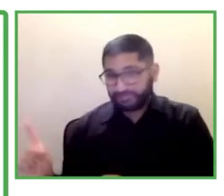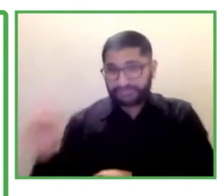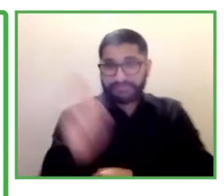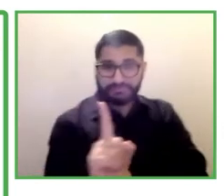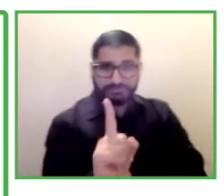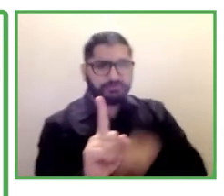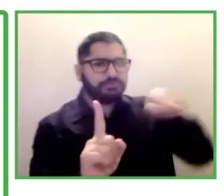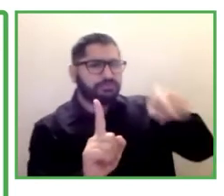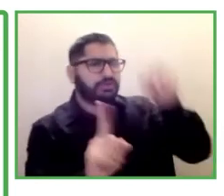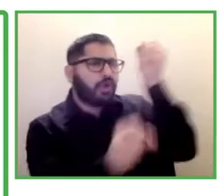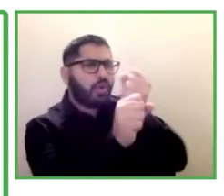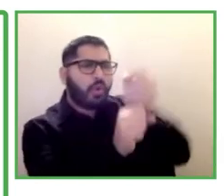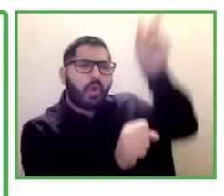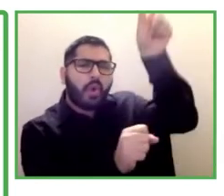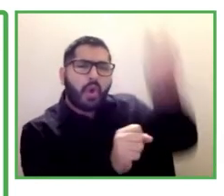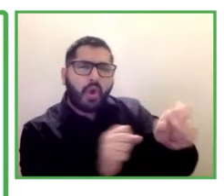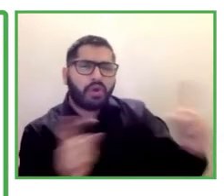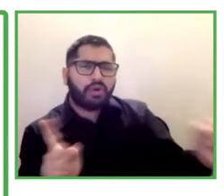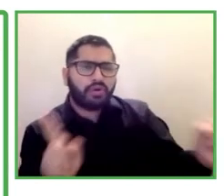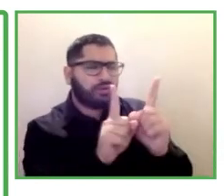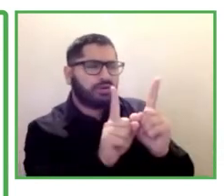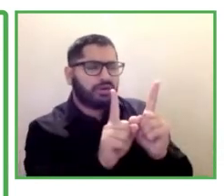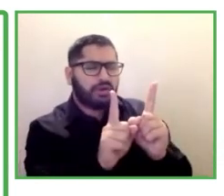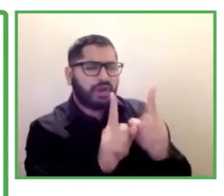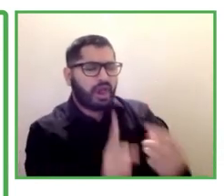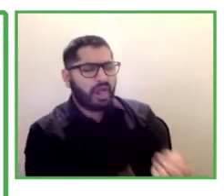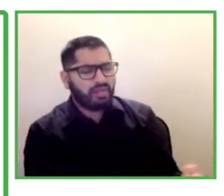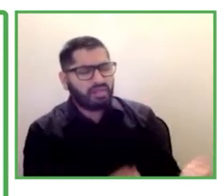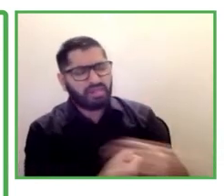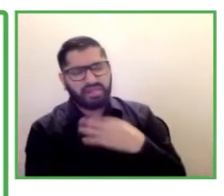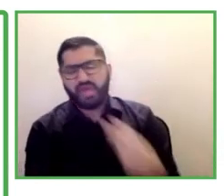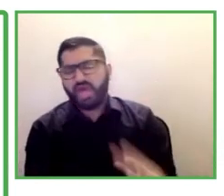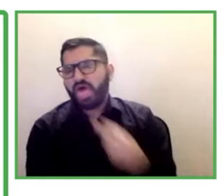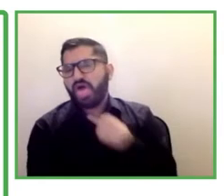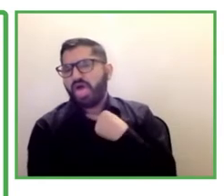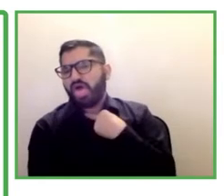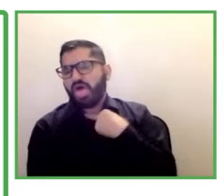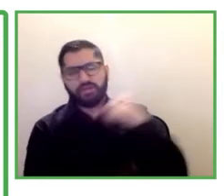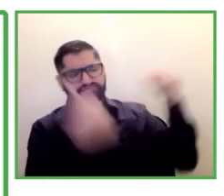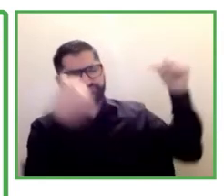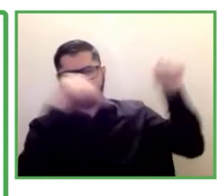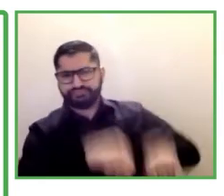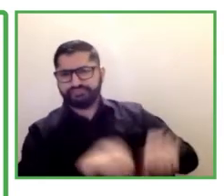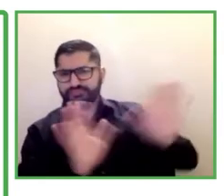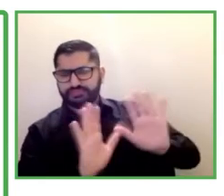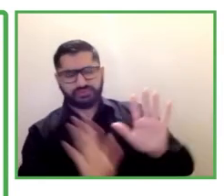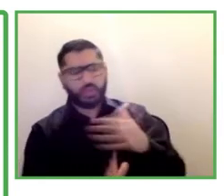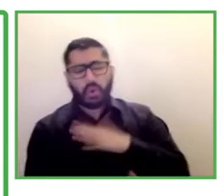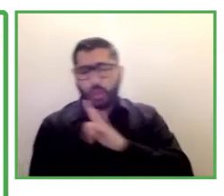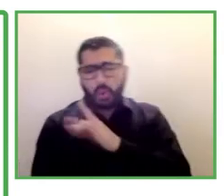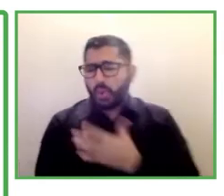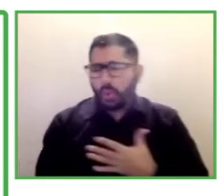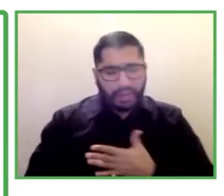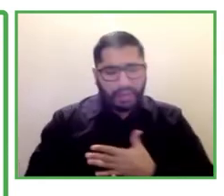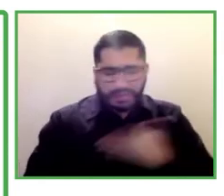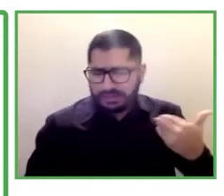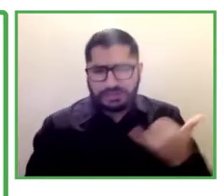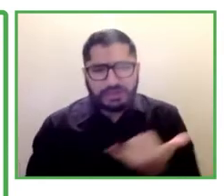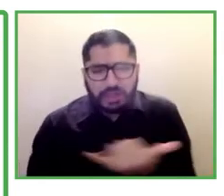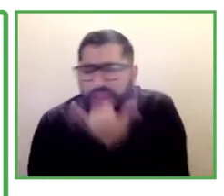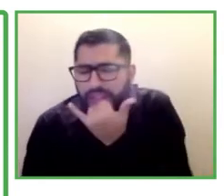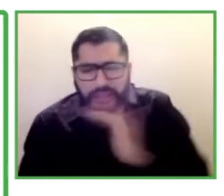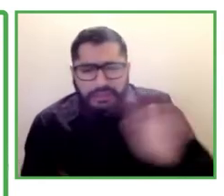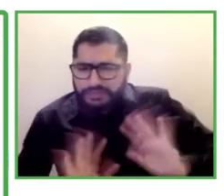ideal es hacer un buen encaje. Esto es lo más importante para nosotros, poner a la persona correcta en el trabajo correcto.